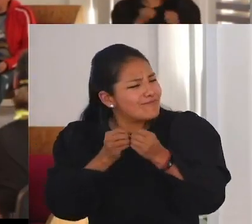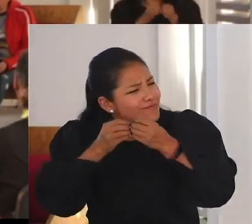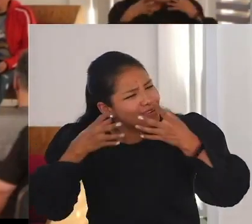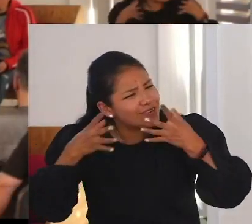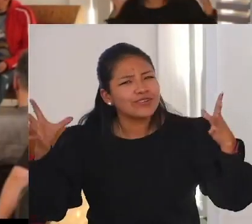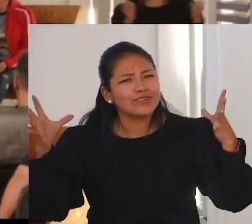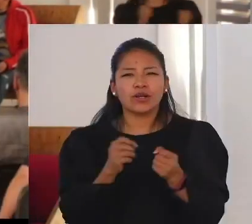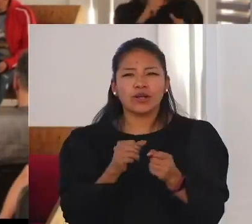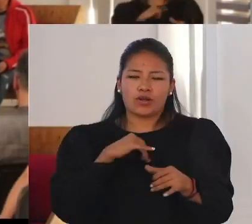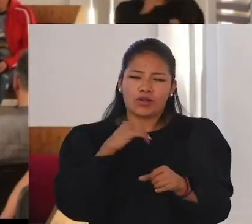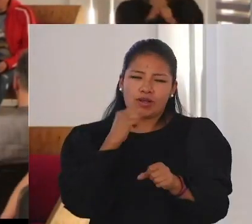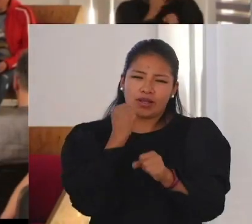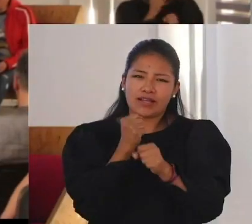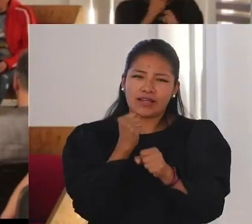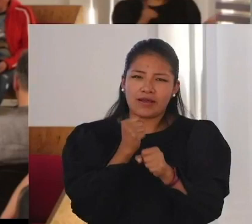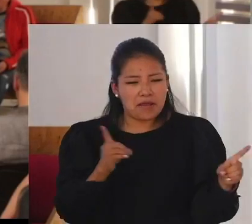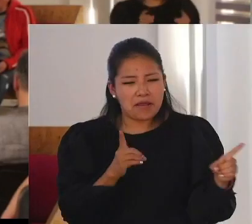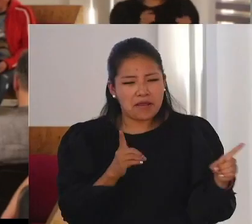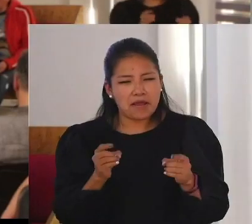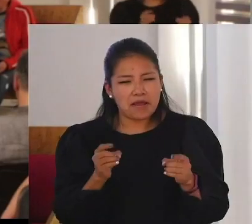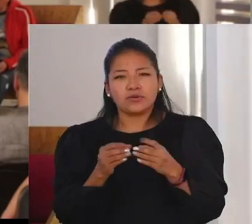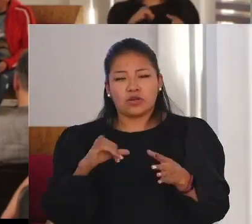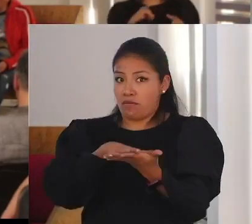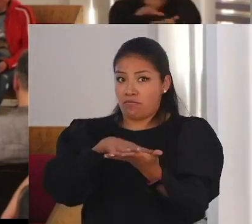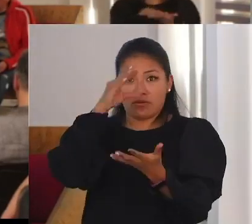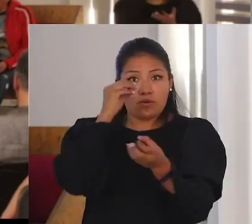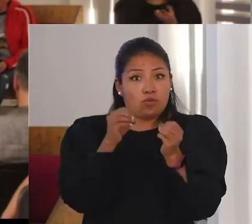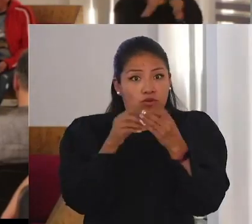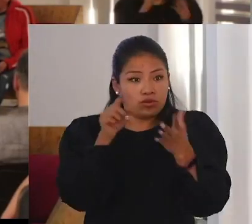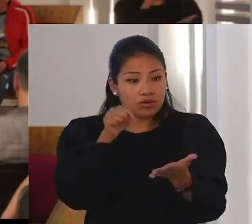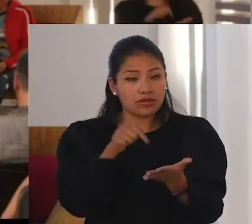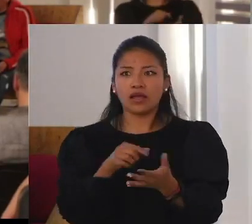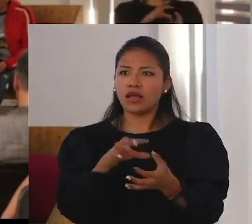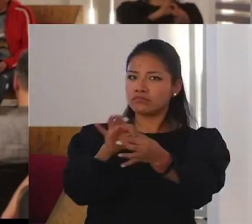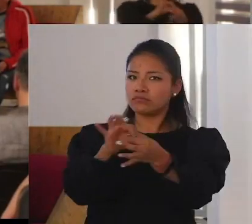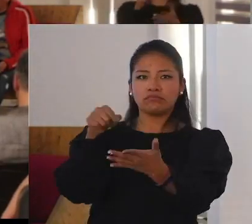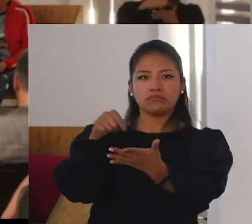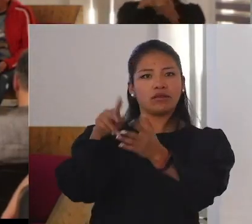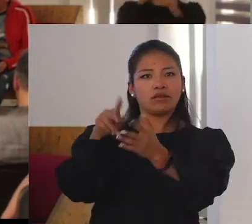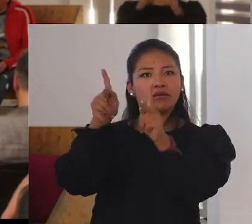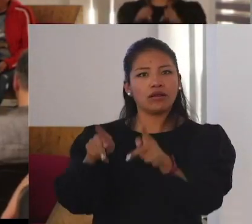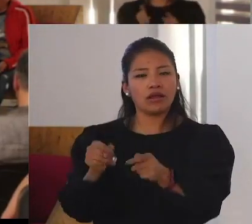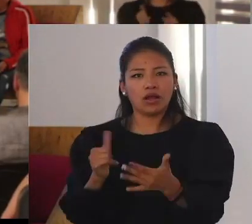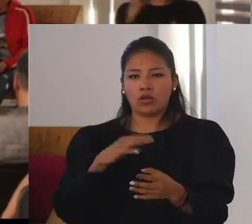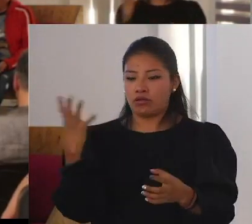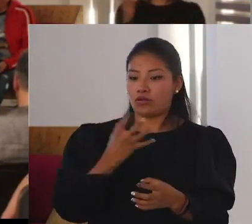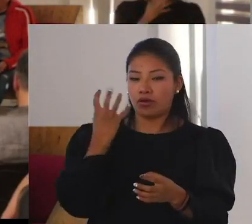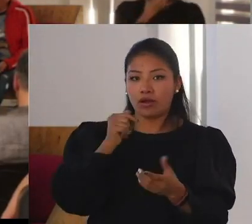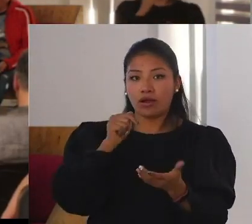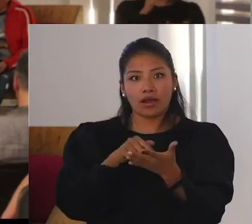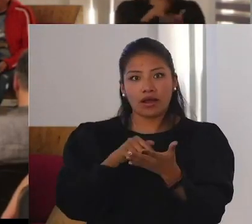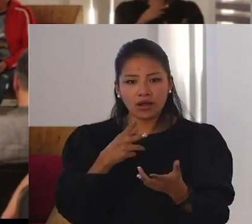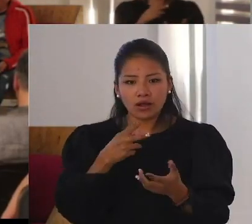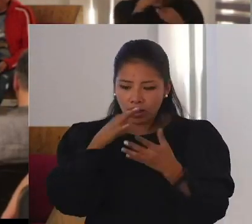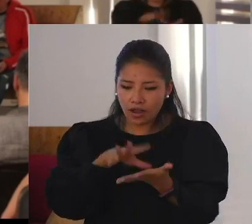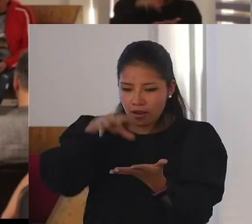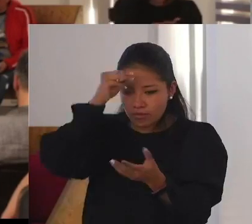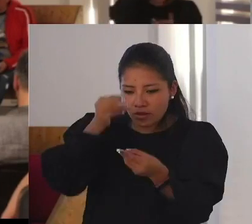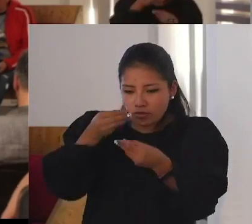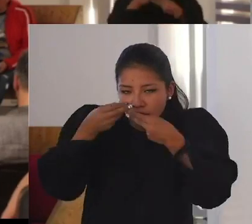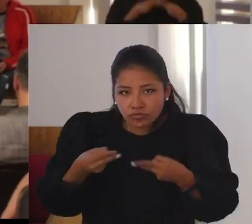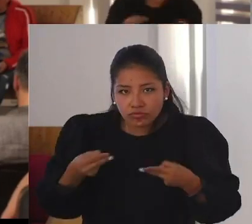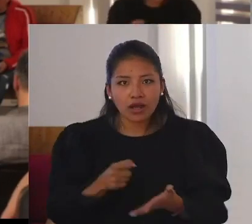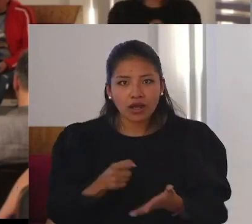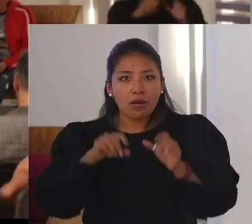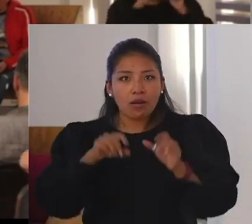de las personas que están aquí cosas que yo no sabía he dicho Wow qué genial he aprendido herramientas geniales que me gustaría trabajar y creo que eso